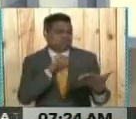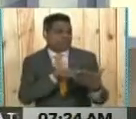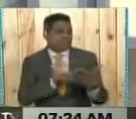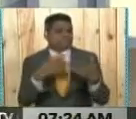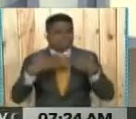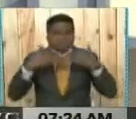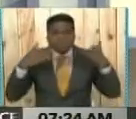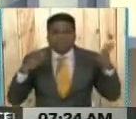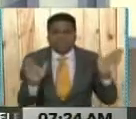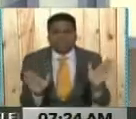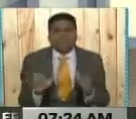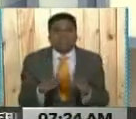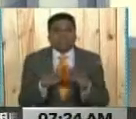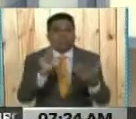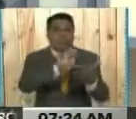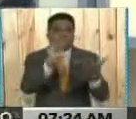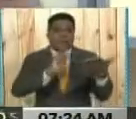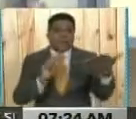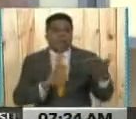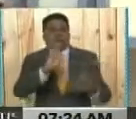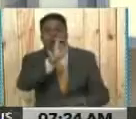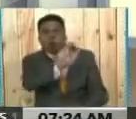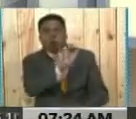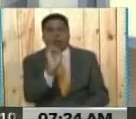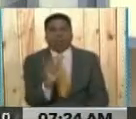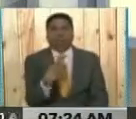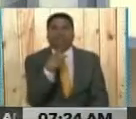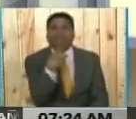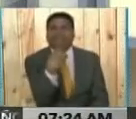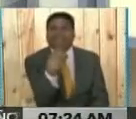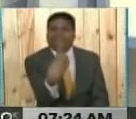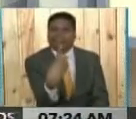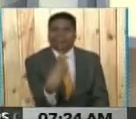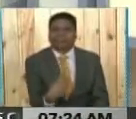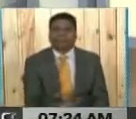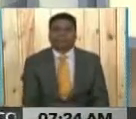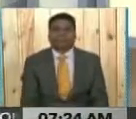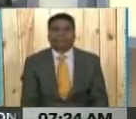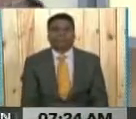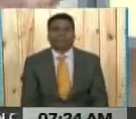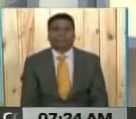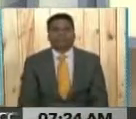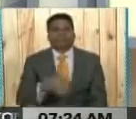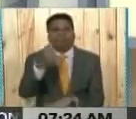de una exposición pictórica o la declaración patrimonial